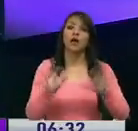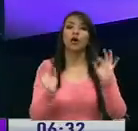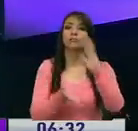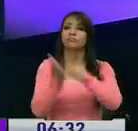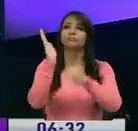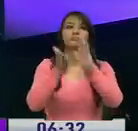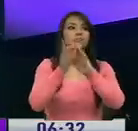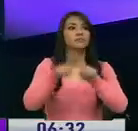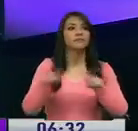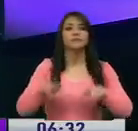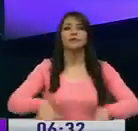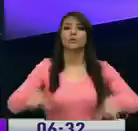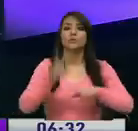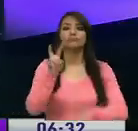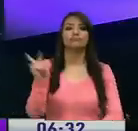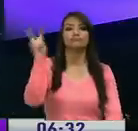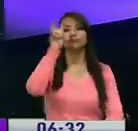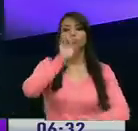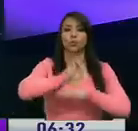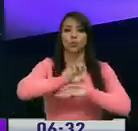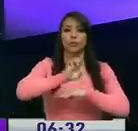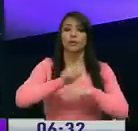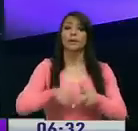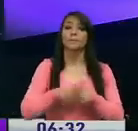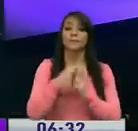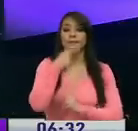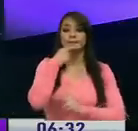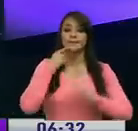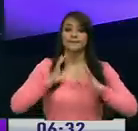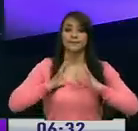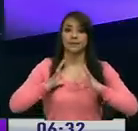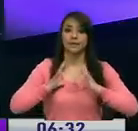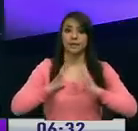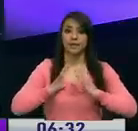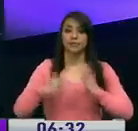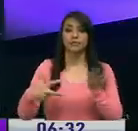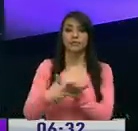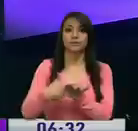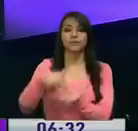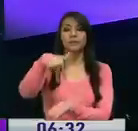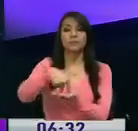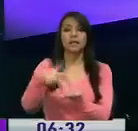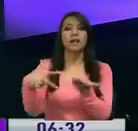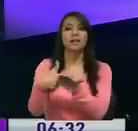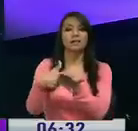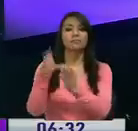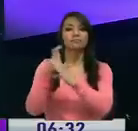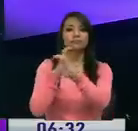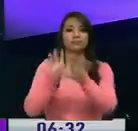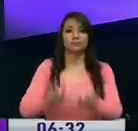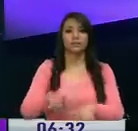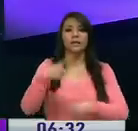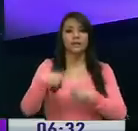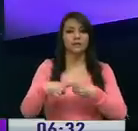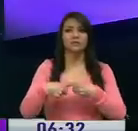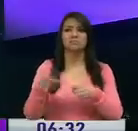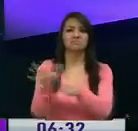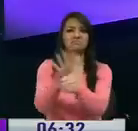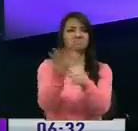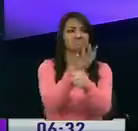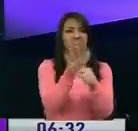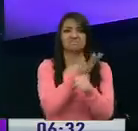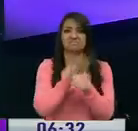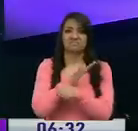diferentes sitios turísticos del Ecuador comenzamos un feriado y claro los terminales de salida de la ciudad de Quito del distrito Metropolitano